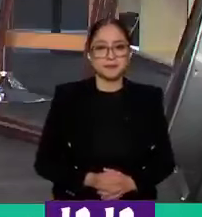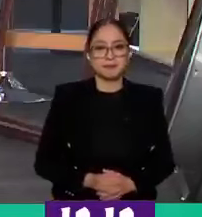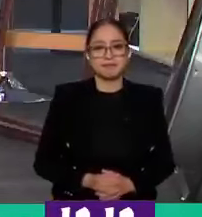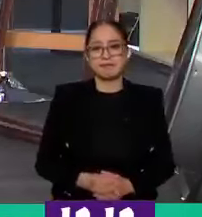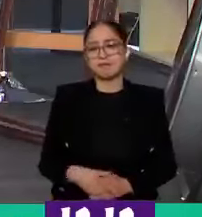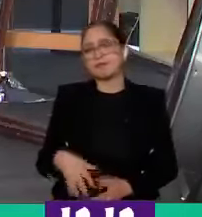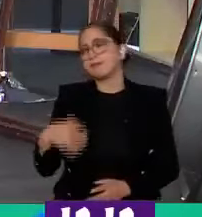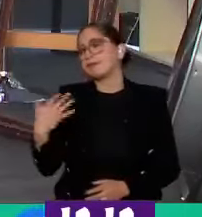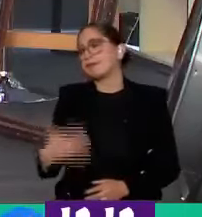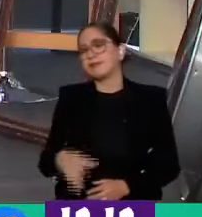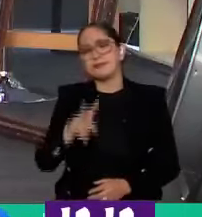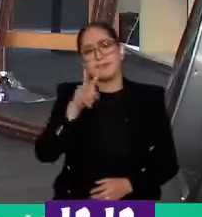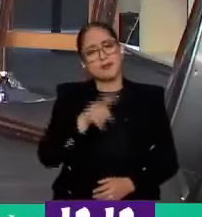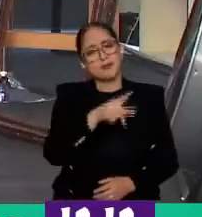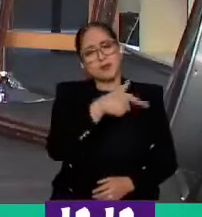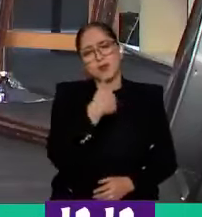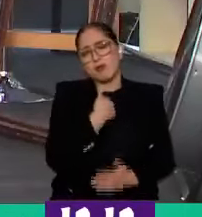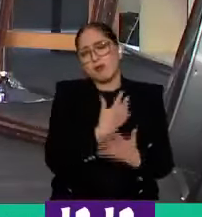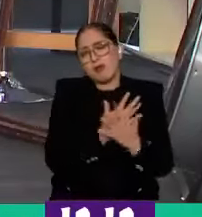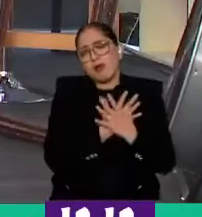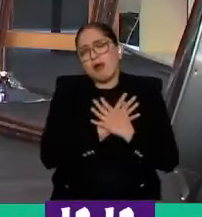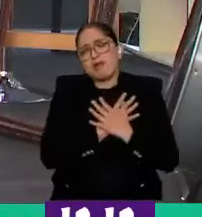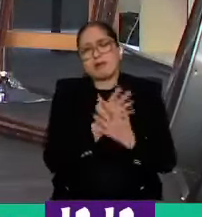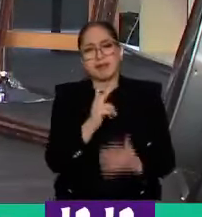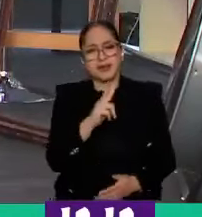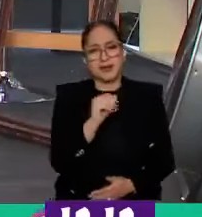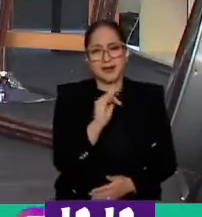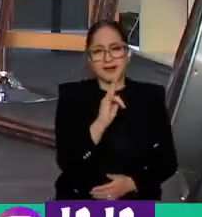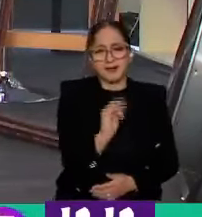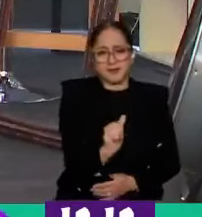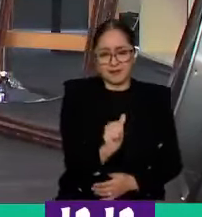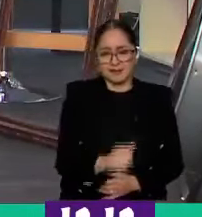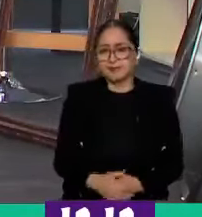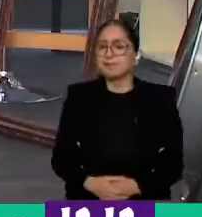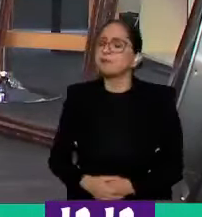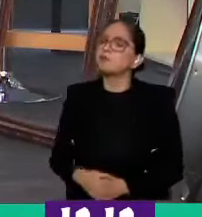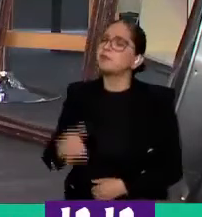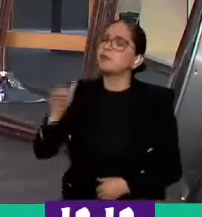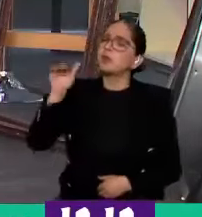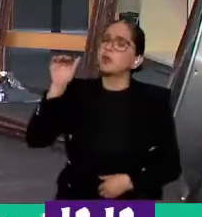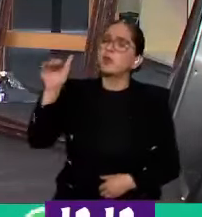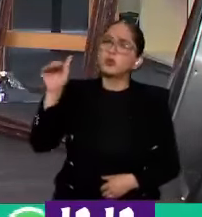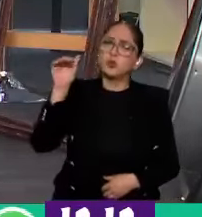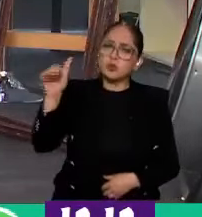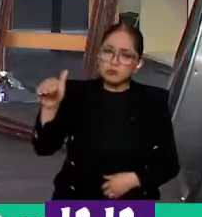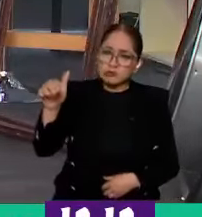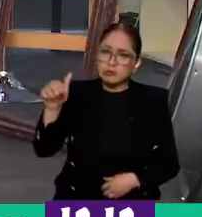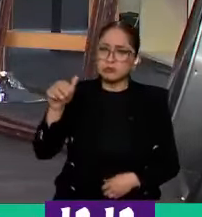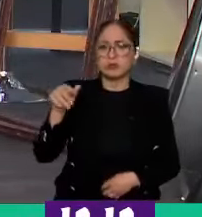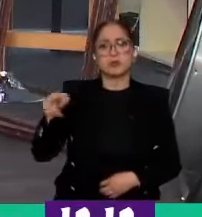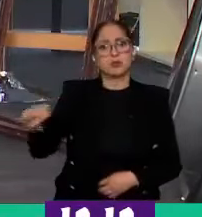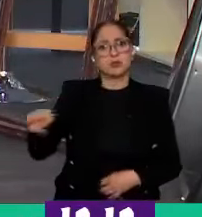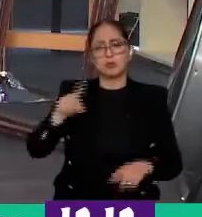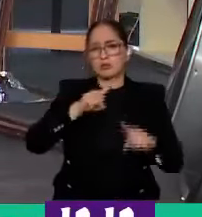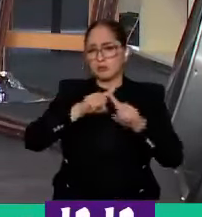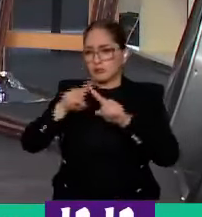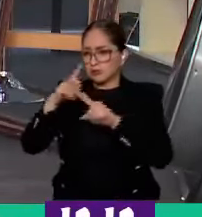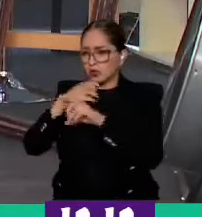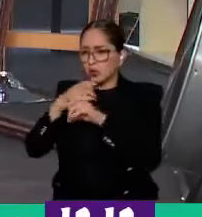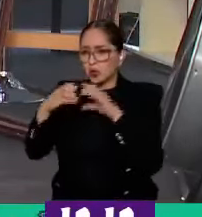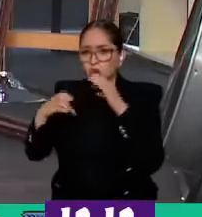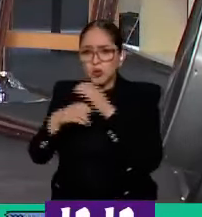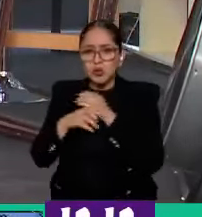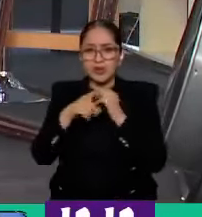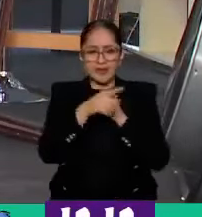Ay, lo amo. Lo amo, lo amo. Oye, Rafita. ¿Qué días? A mí ya todo se me está congelando